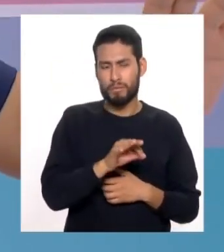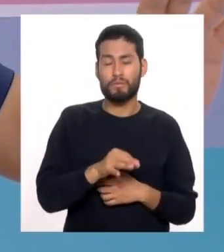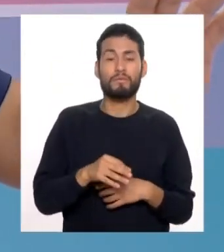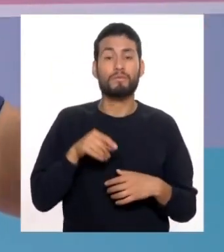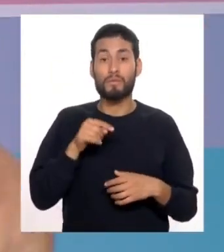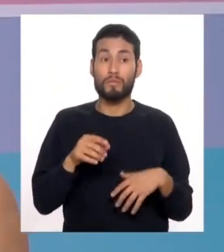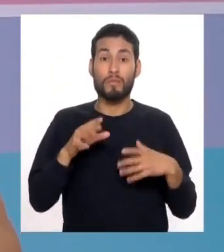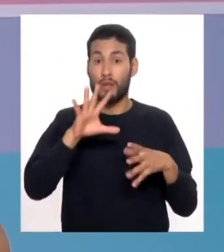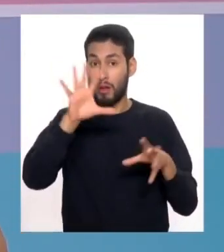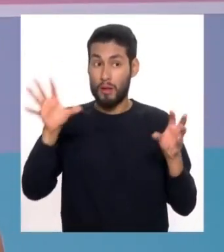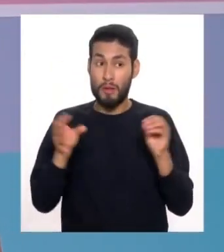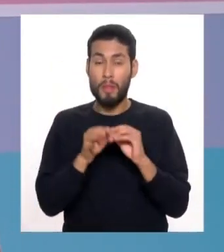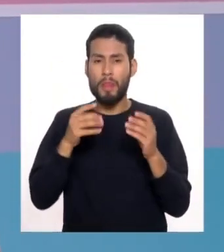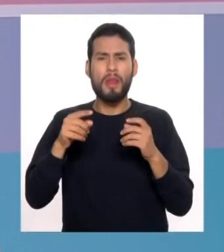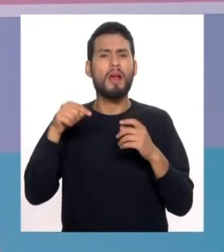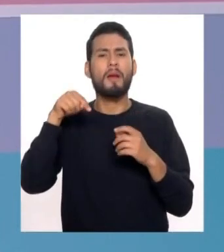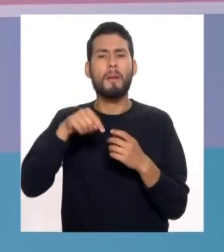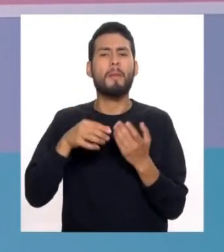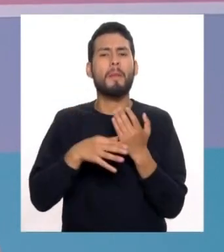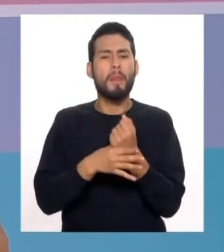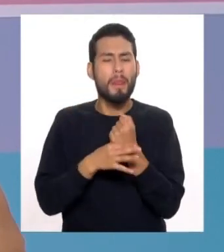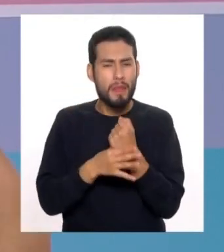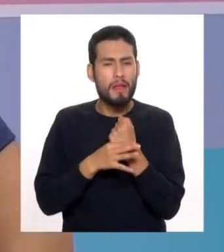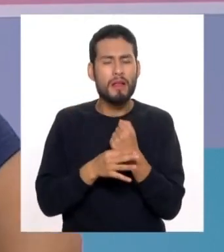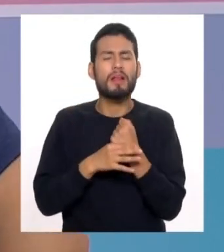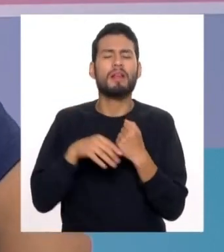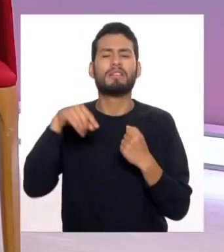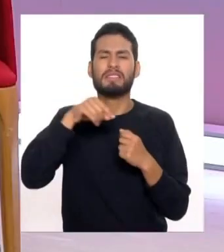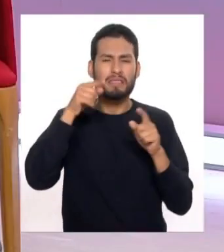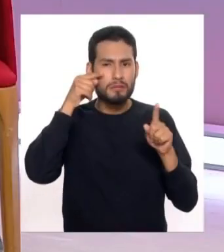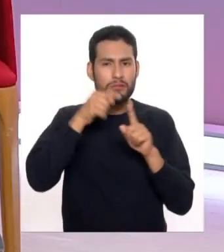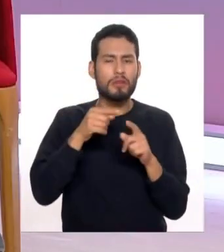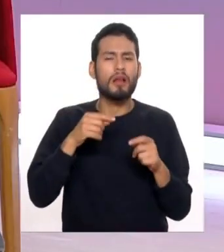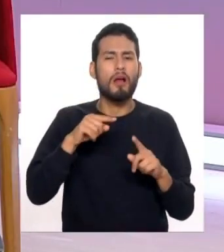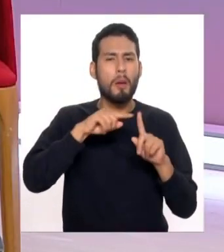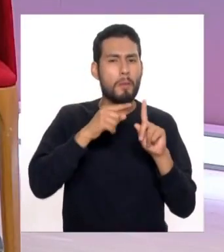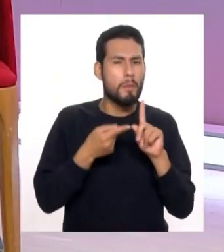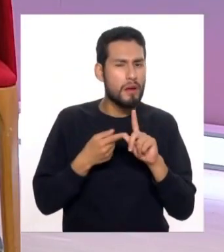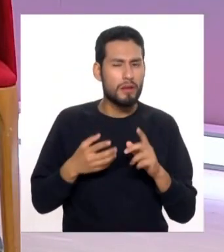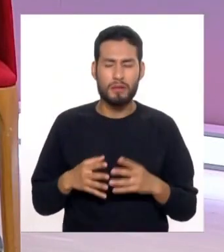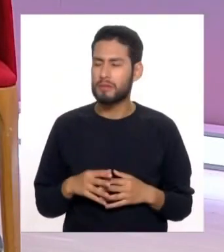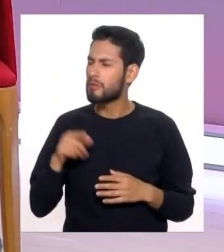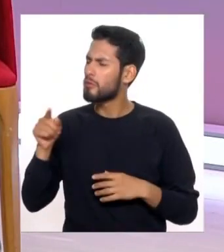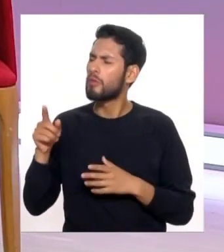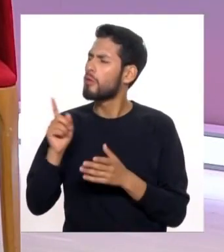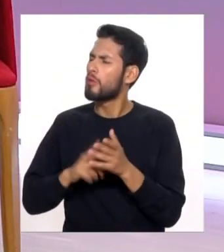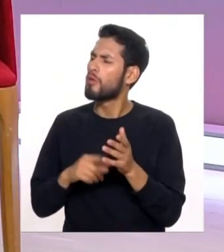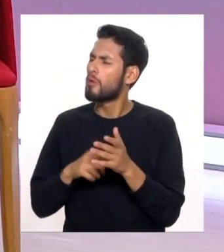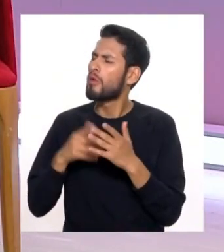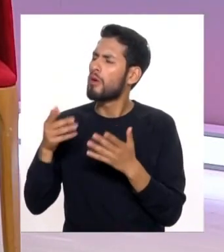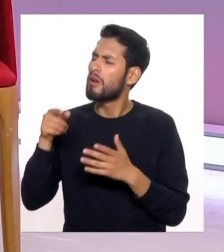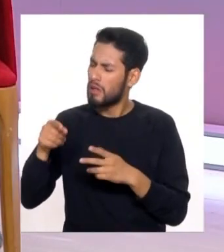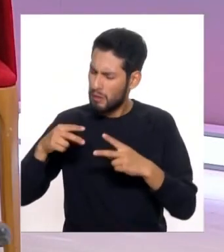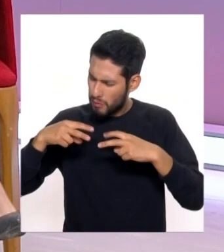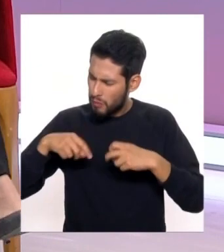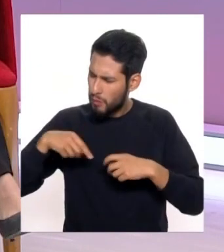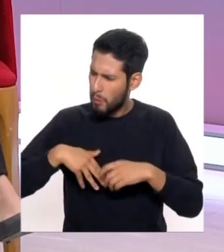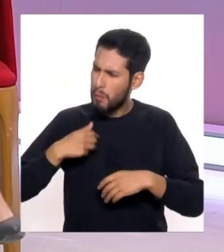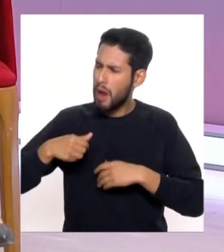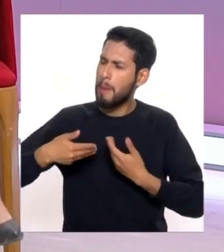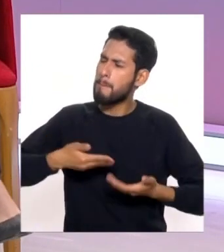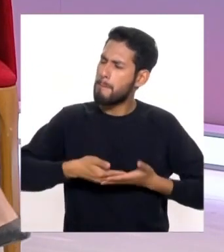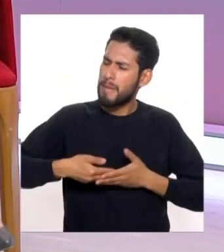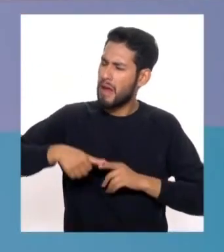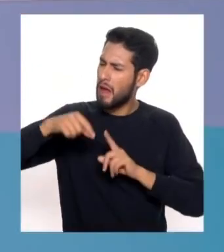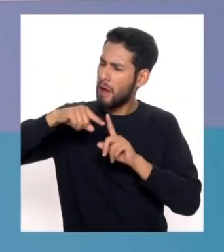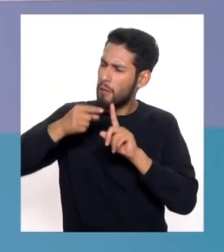verdadera especialidad, que es la medicina fetal. Doctor, ¿y cuáles vendrían a ser las condiciones médicas para realizar una cirugía fetal? Es una